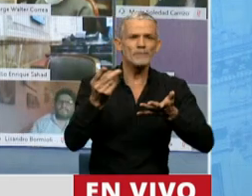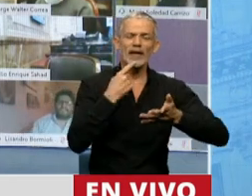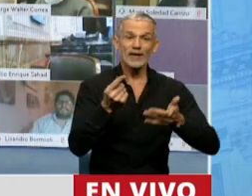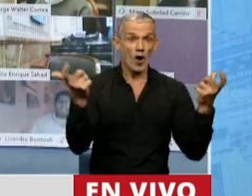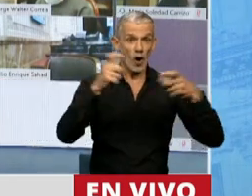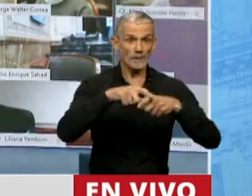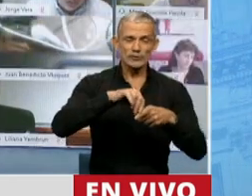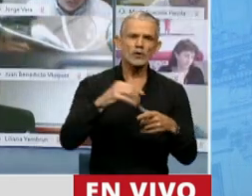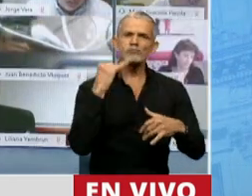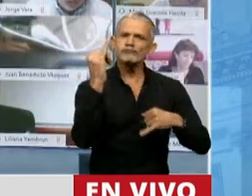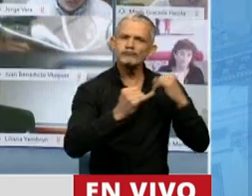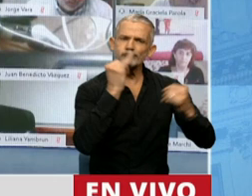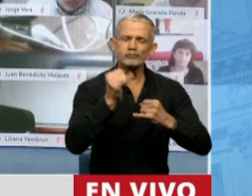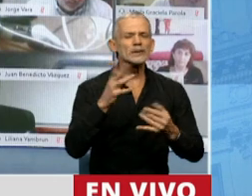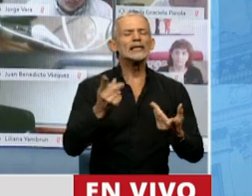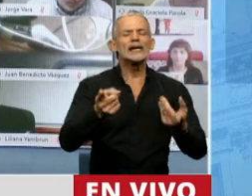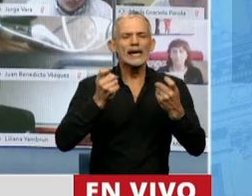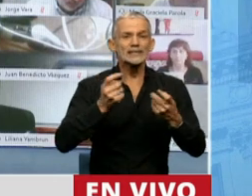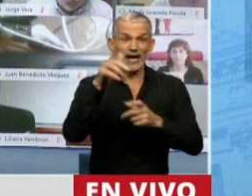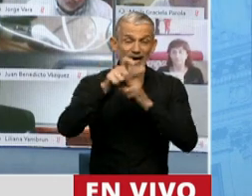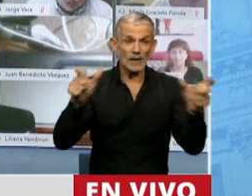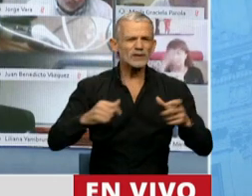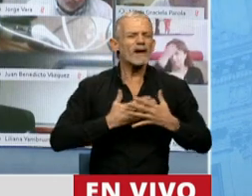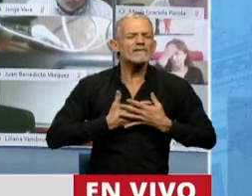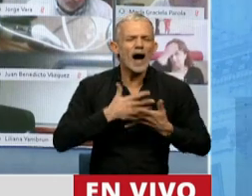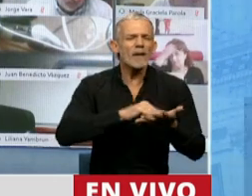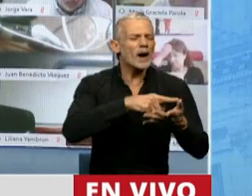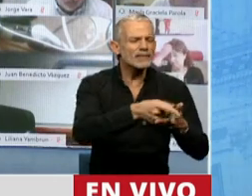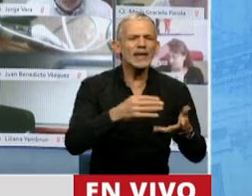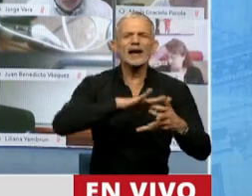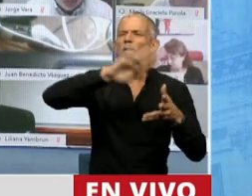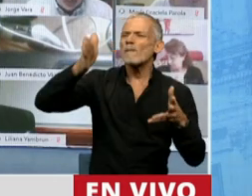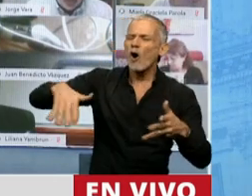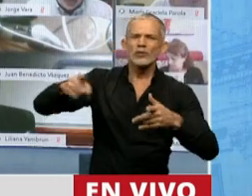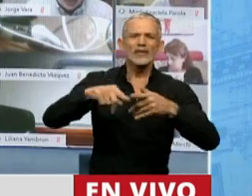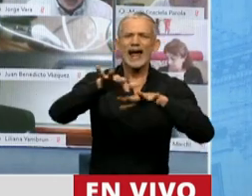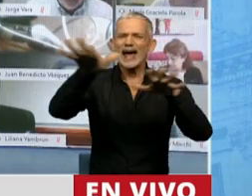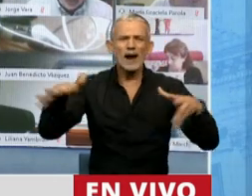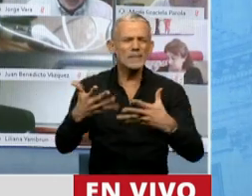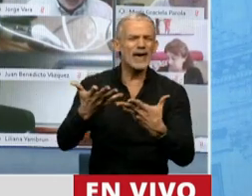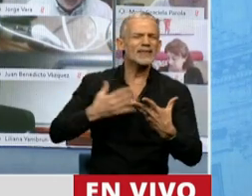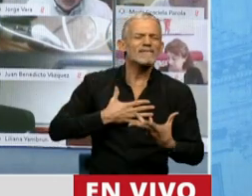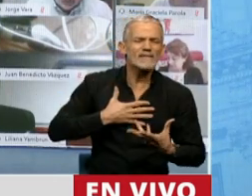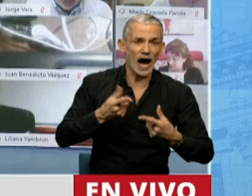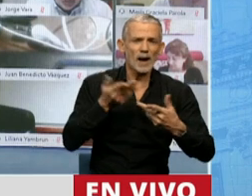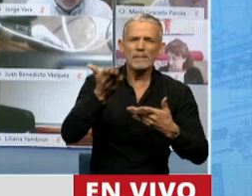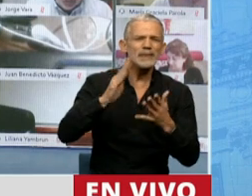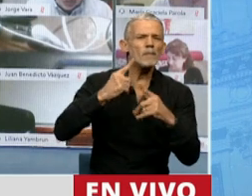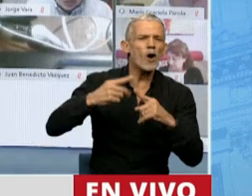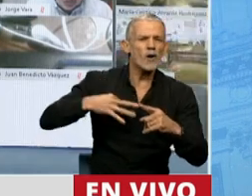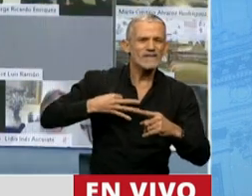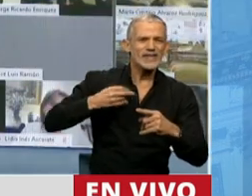en la comisión de ambiente es necesario que la gente que ama la tierra que ama el monte que ama el ambiente que pide por la vida nos